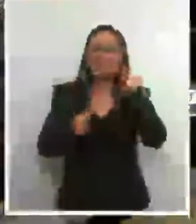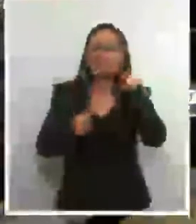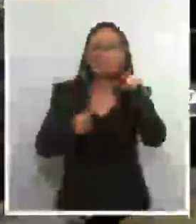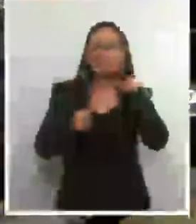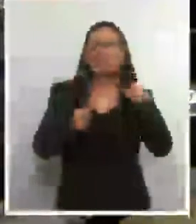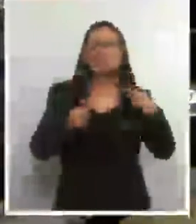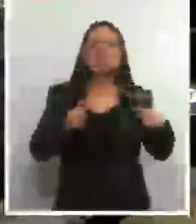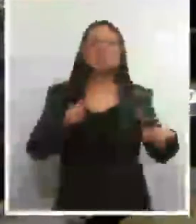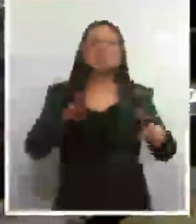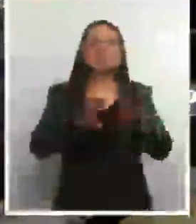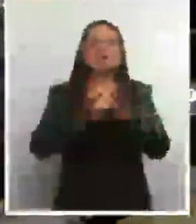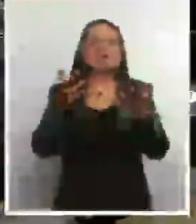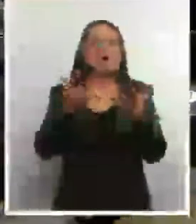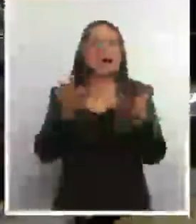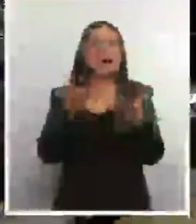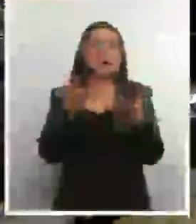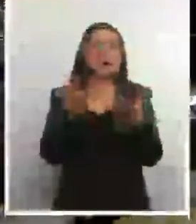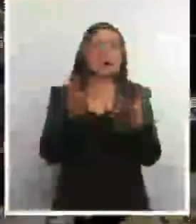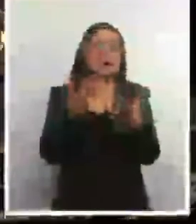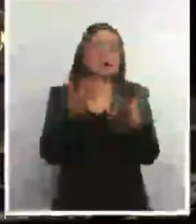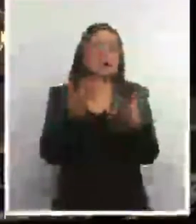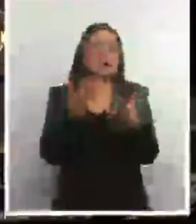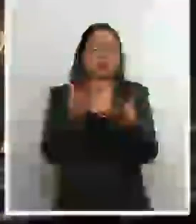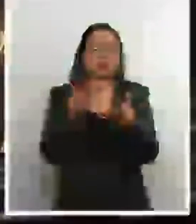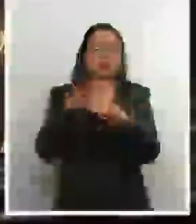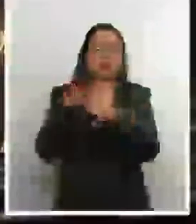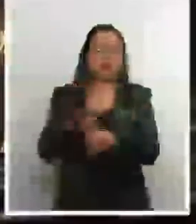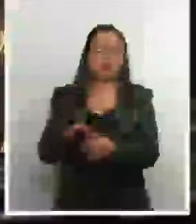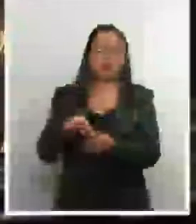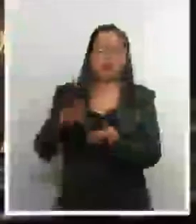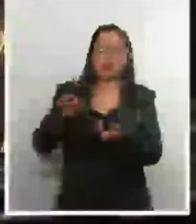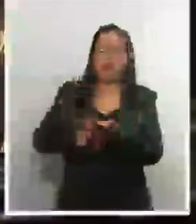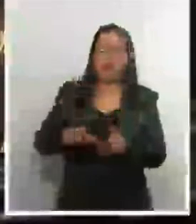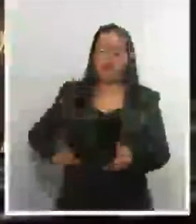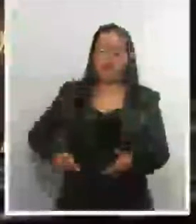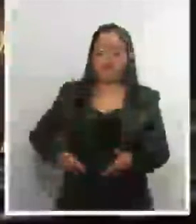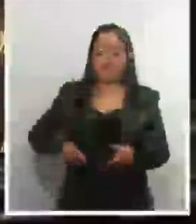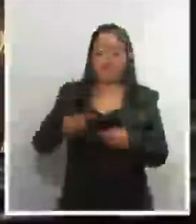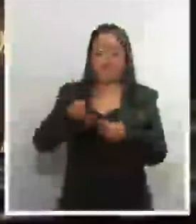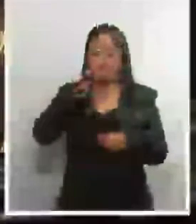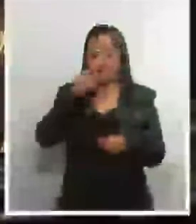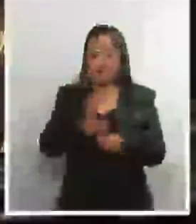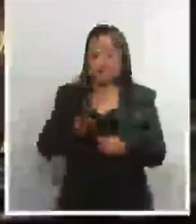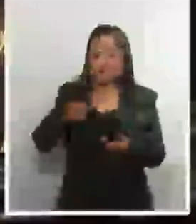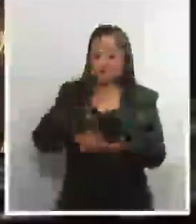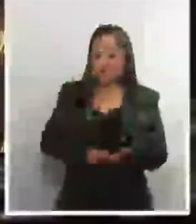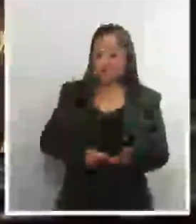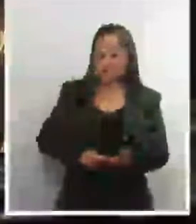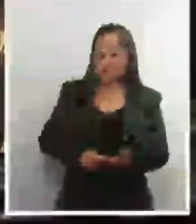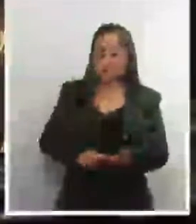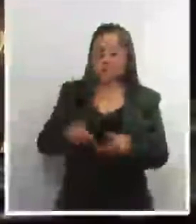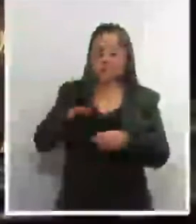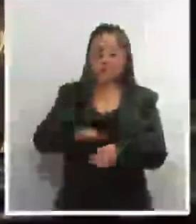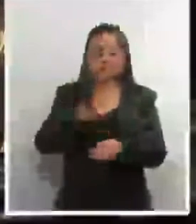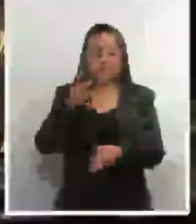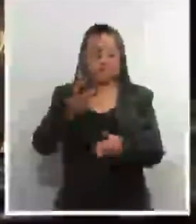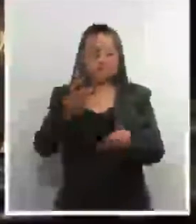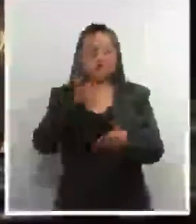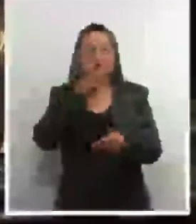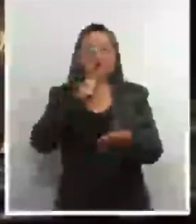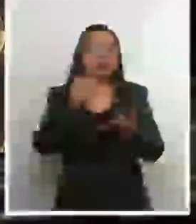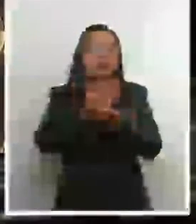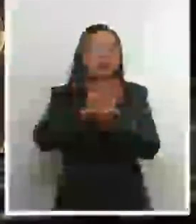la ejecución, la parte del gobierno, el titular del poder ejecutivo no